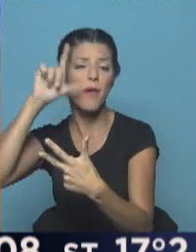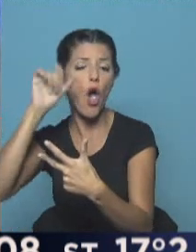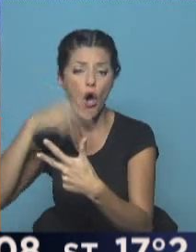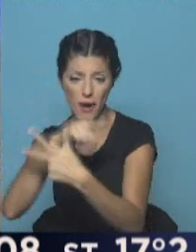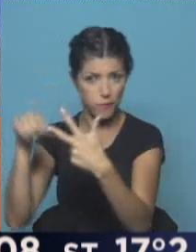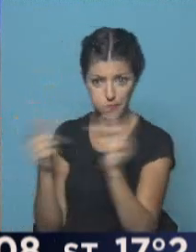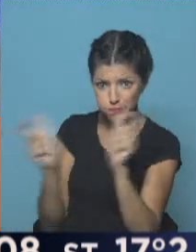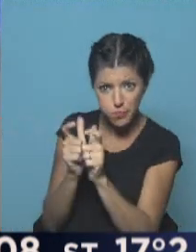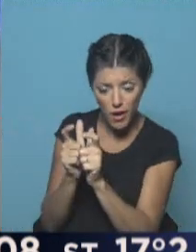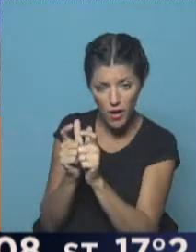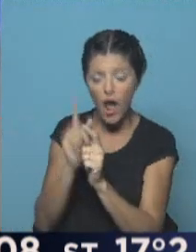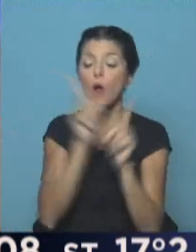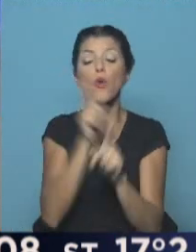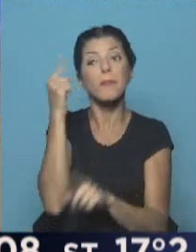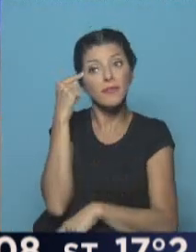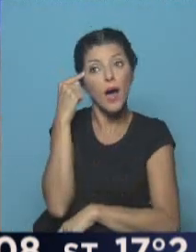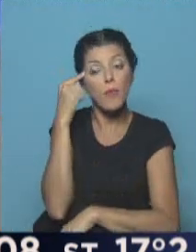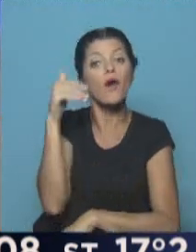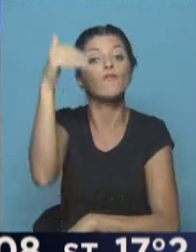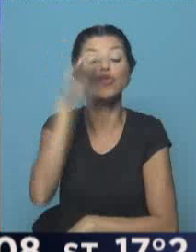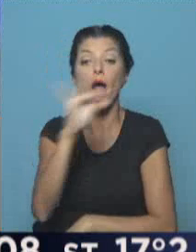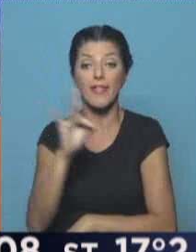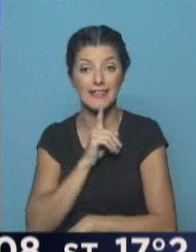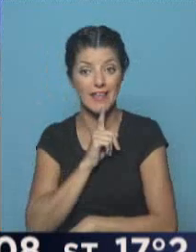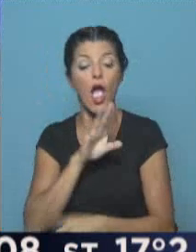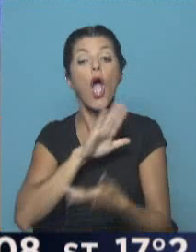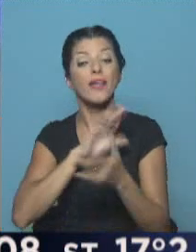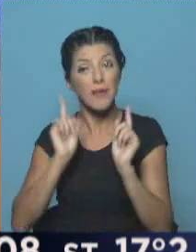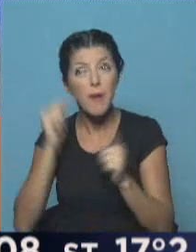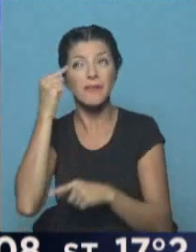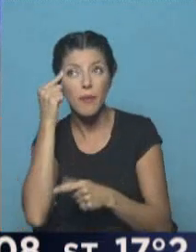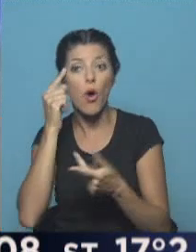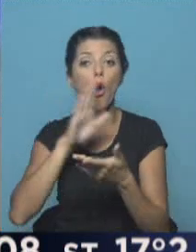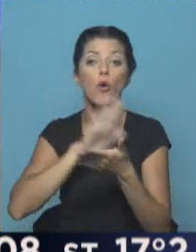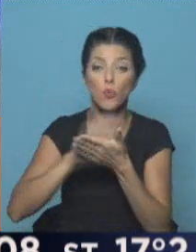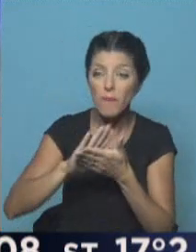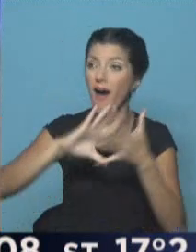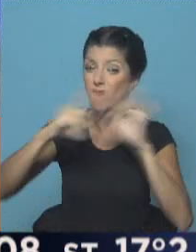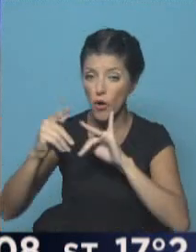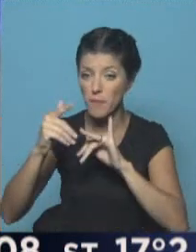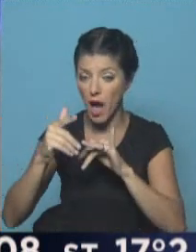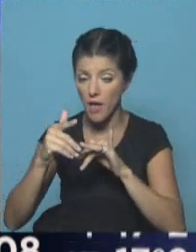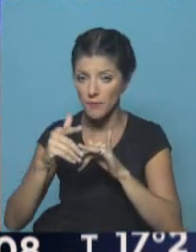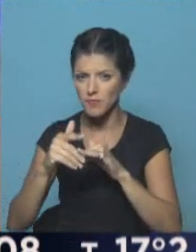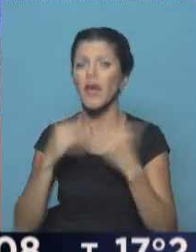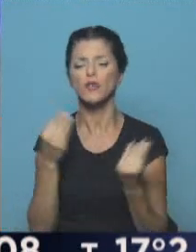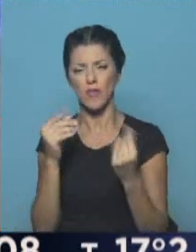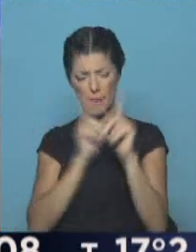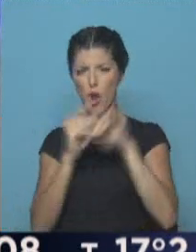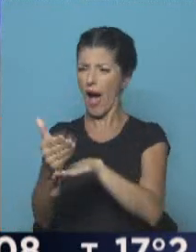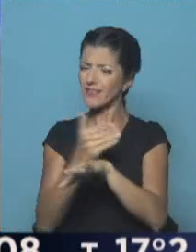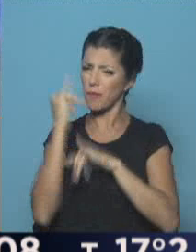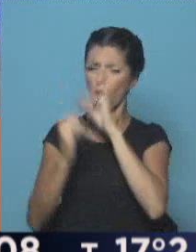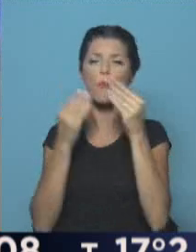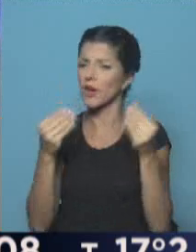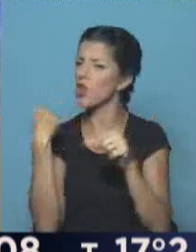del fútbol argentino en la dirigencia también iban a implementar nuevos métodos. ¿Se explicó por qué no hubo preguntas del periodismo? Porque esto, en todo caso,